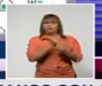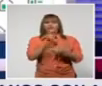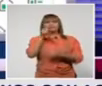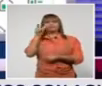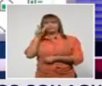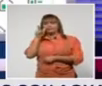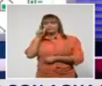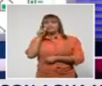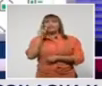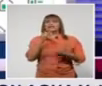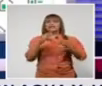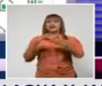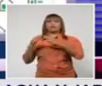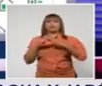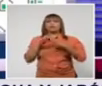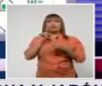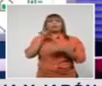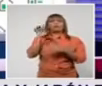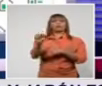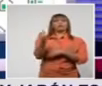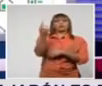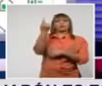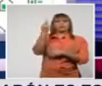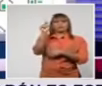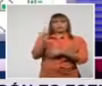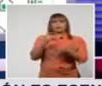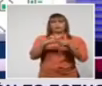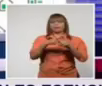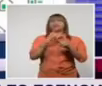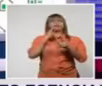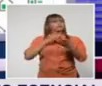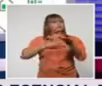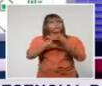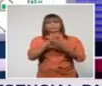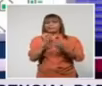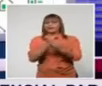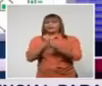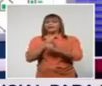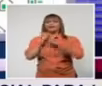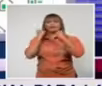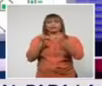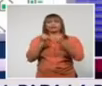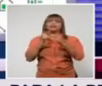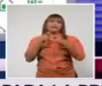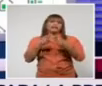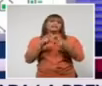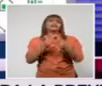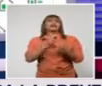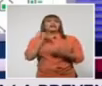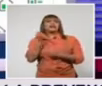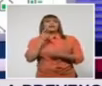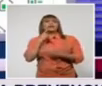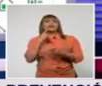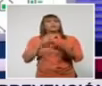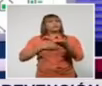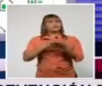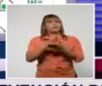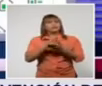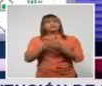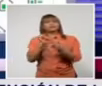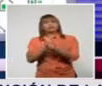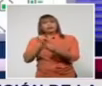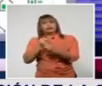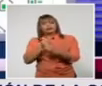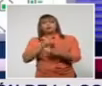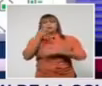las comunidades cuando se detecta un caso. Son esas algunas de las armas con que contamos y a las que se refería también el doctor Francisco